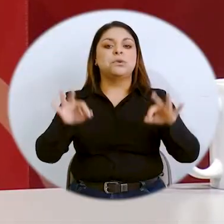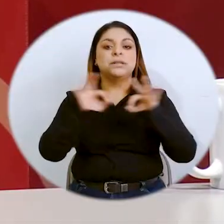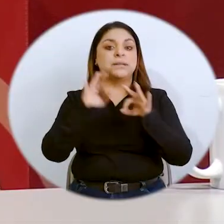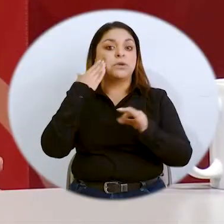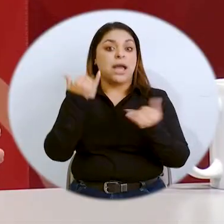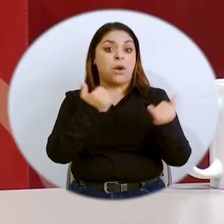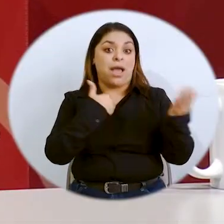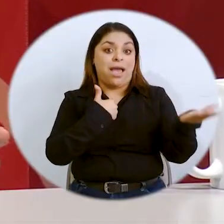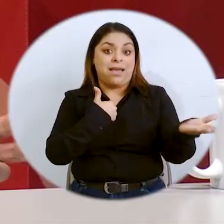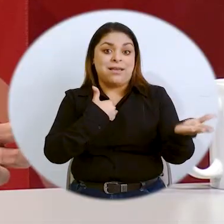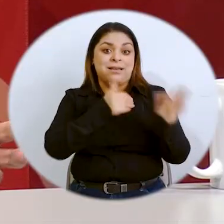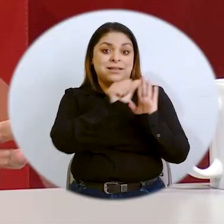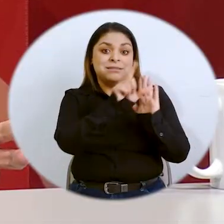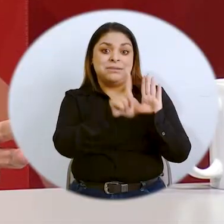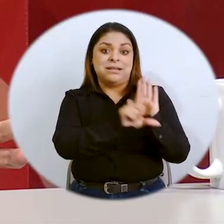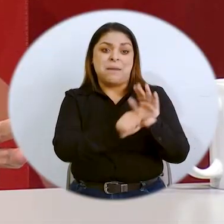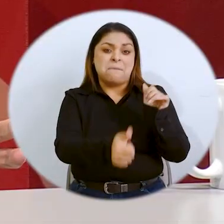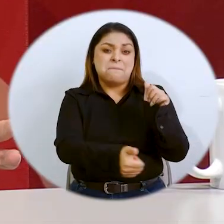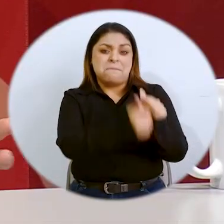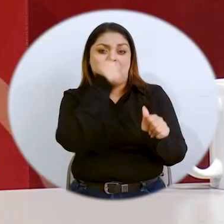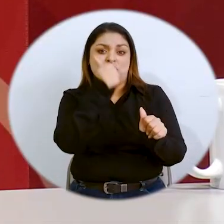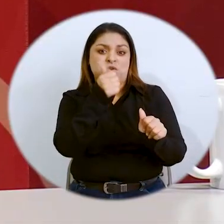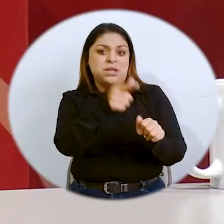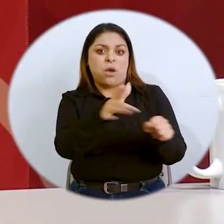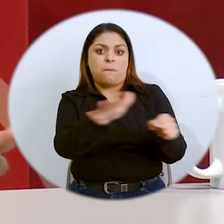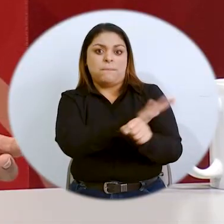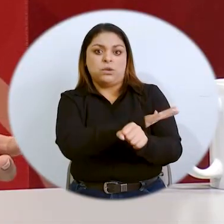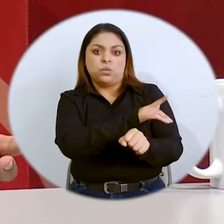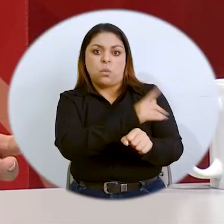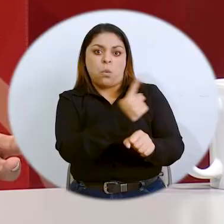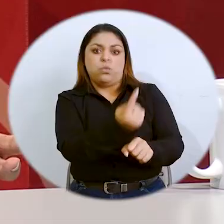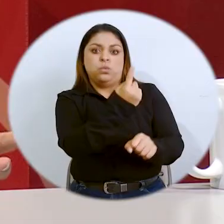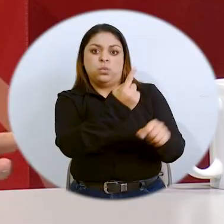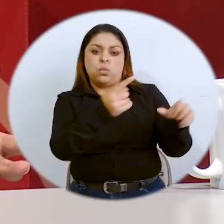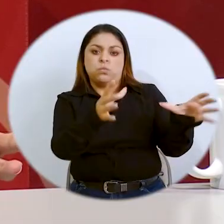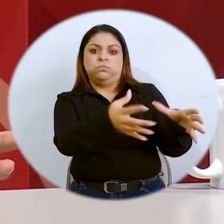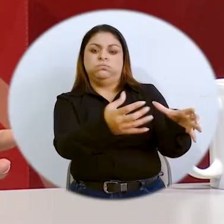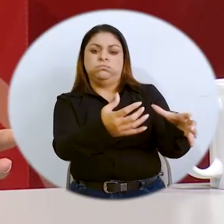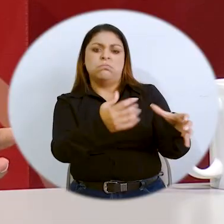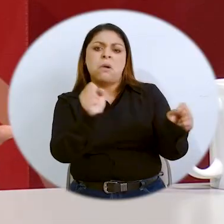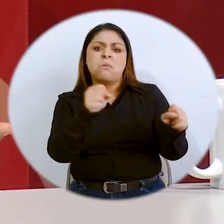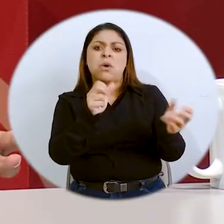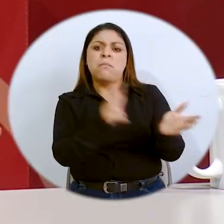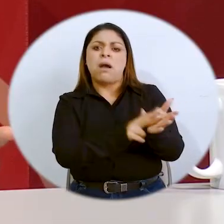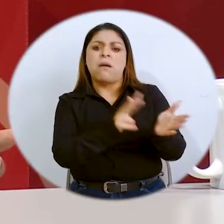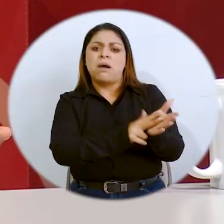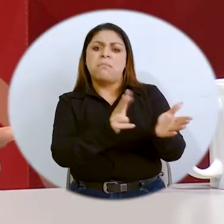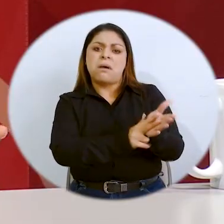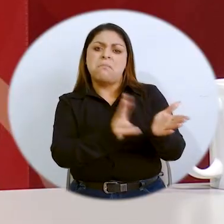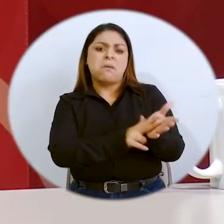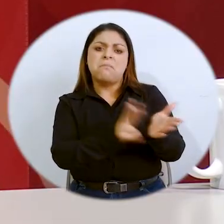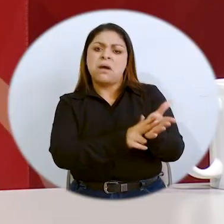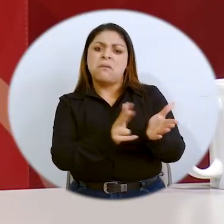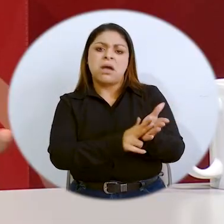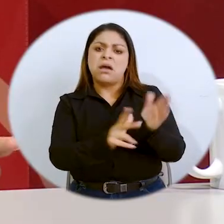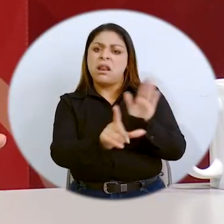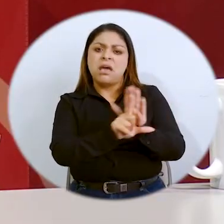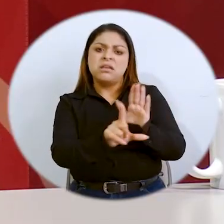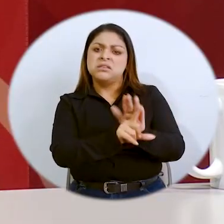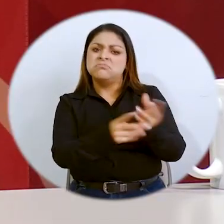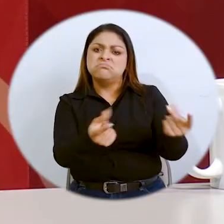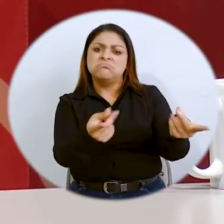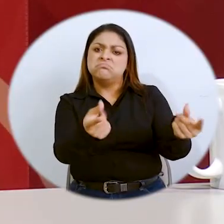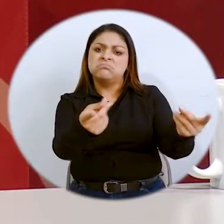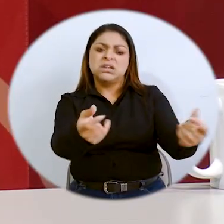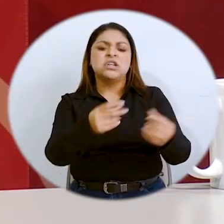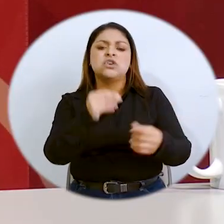¿verdad? Porque ahora tiene una Asamblea Legislativa que tiene su mayoría absoluta, ¿verdad? Prácticamente puede aprobar muchas